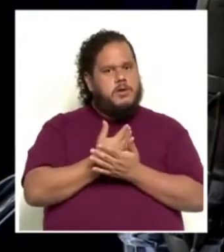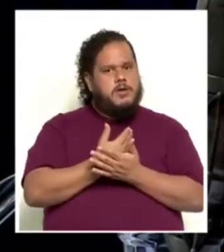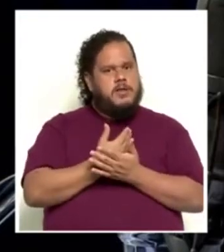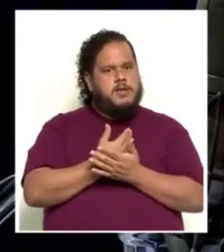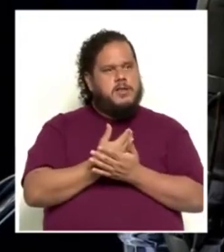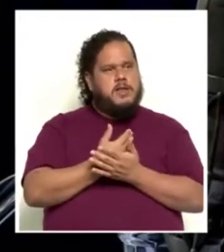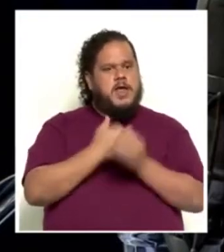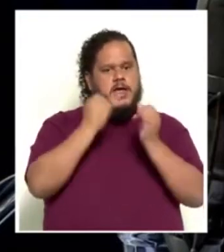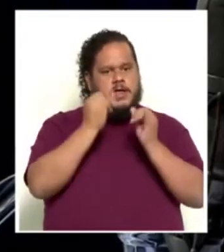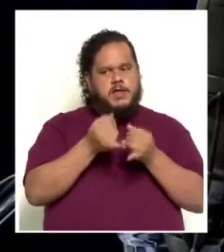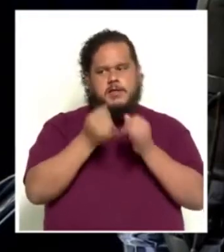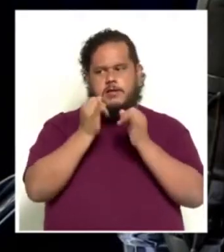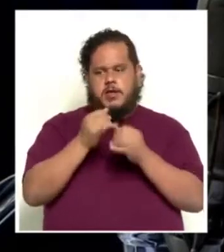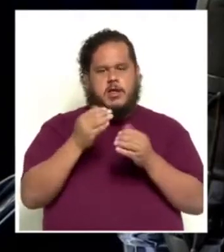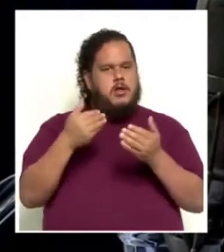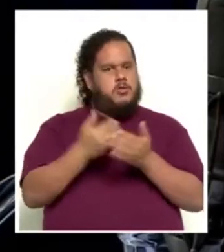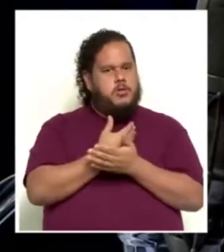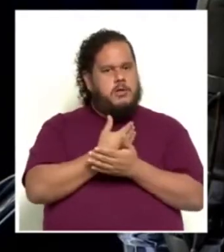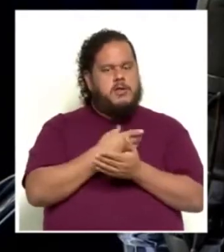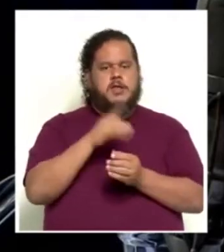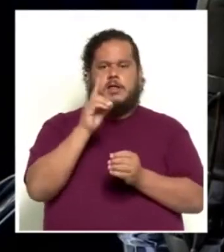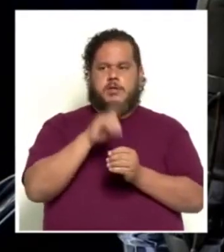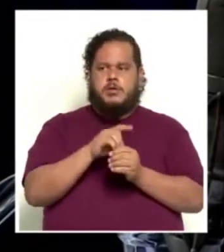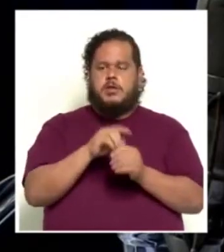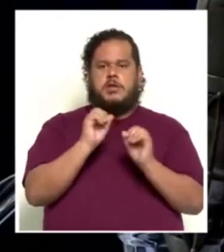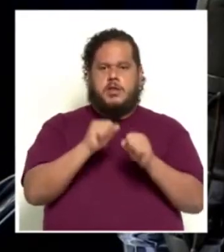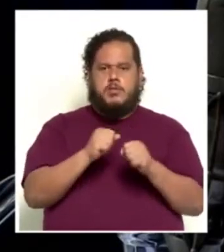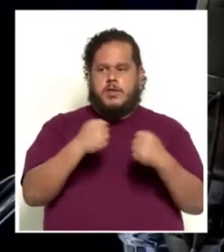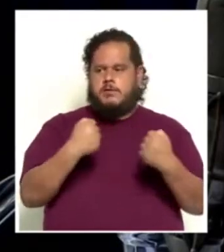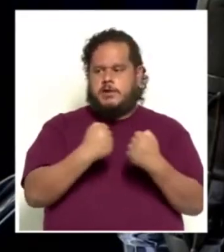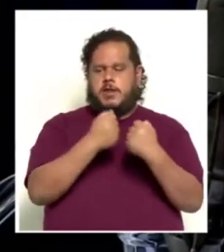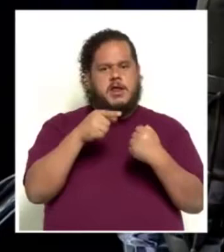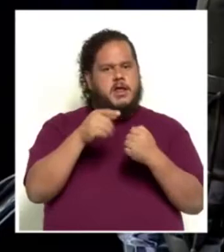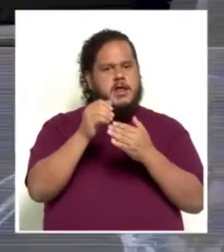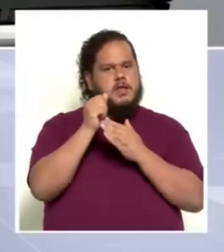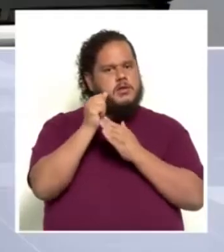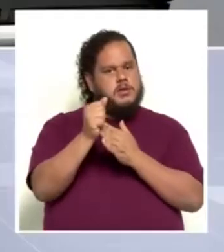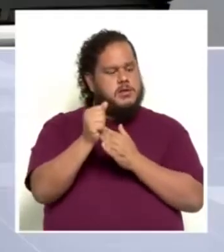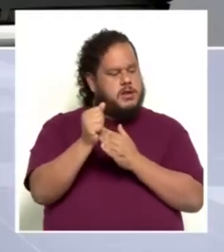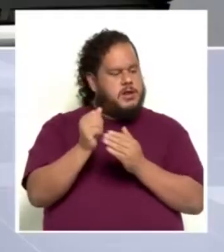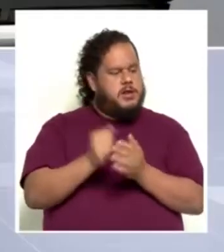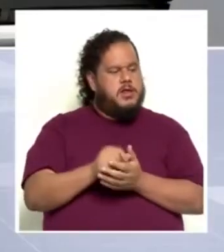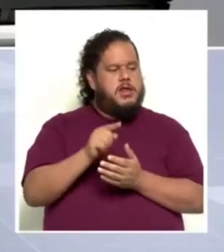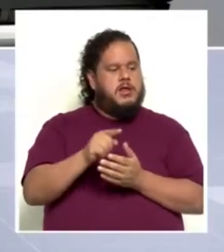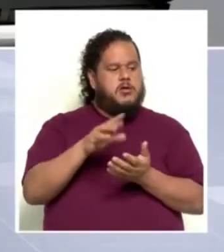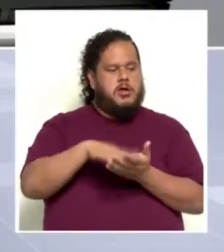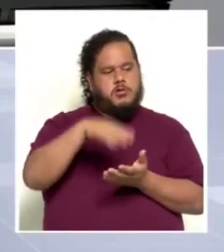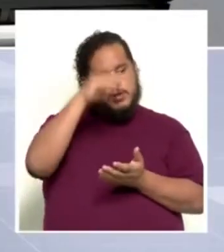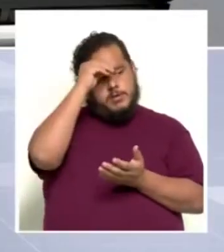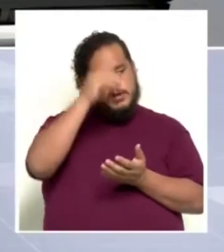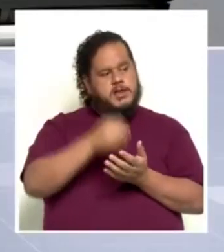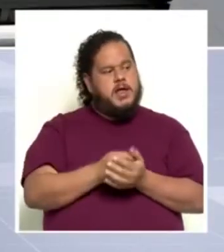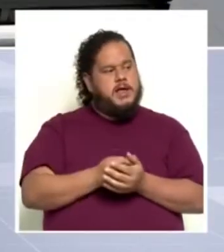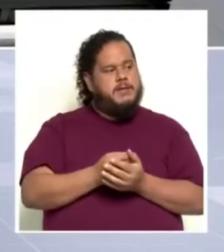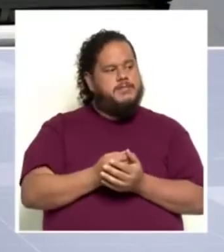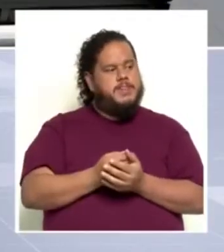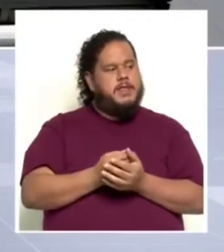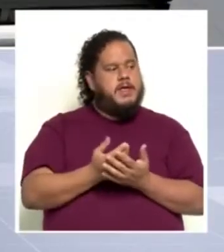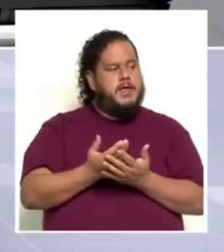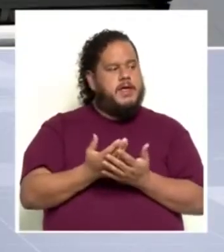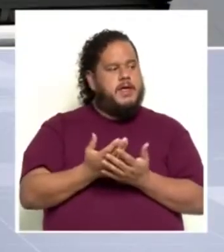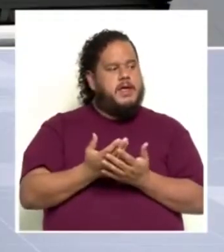nuevas individualidades, nuevas diputaciones que puedan retar esos liderazgos. Y eso es un aprendizaje en